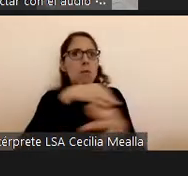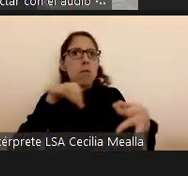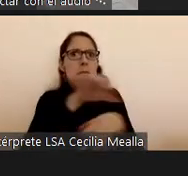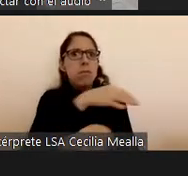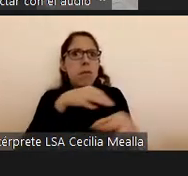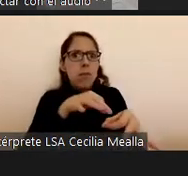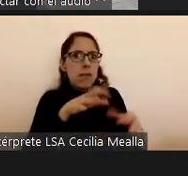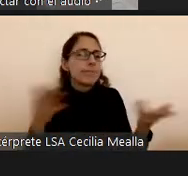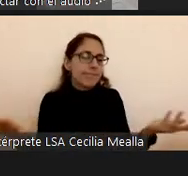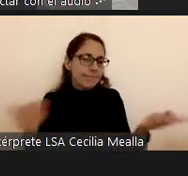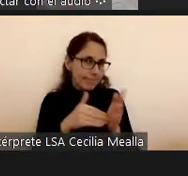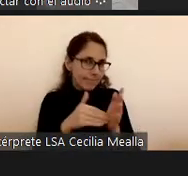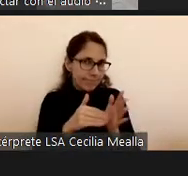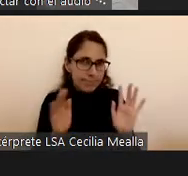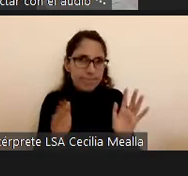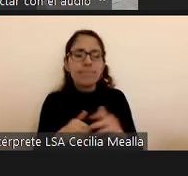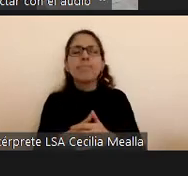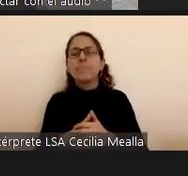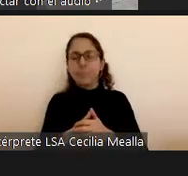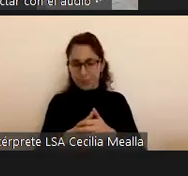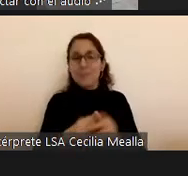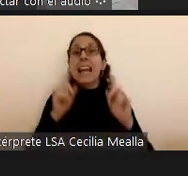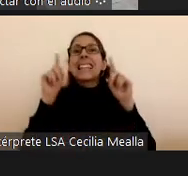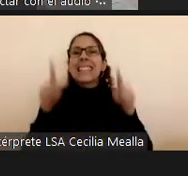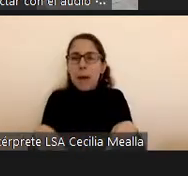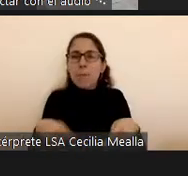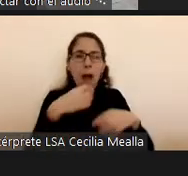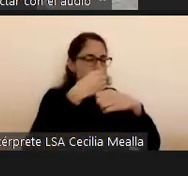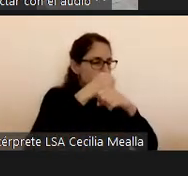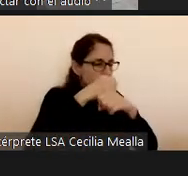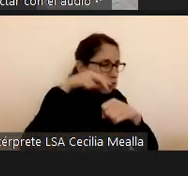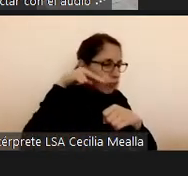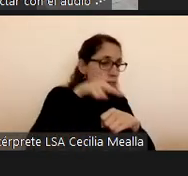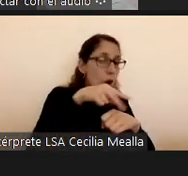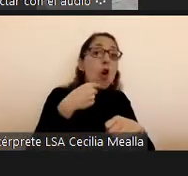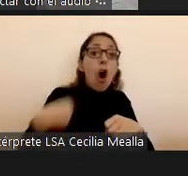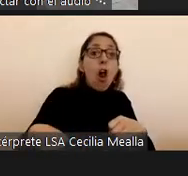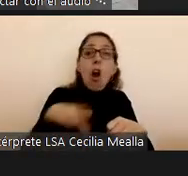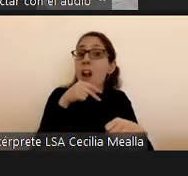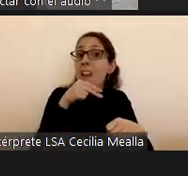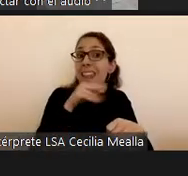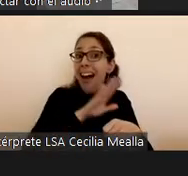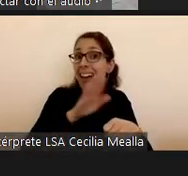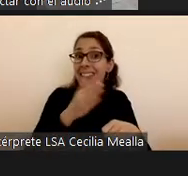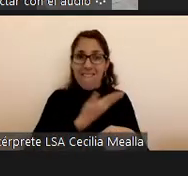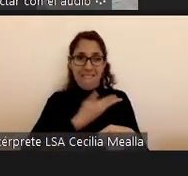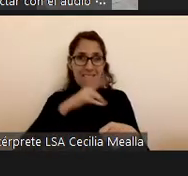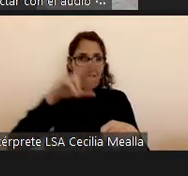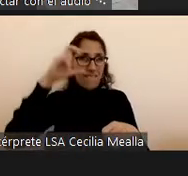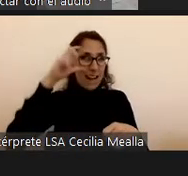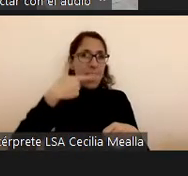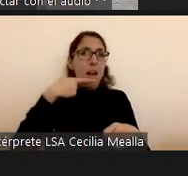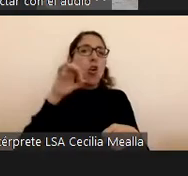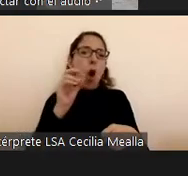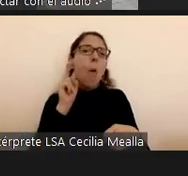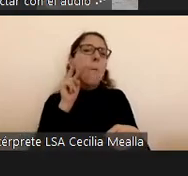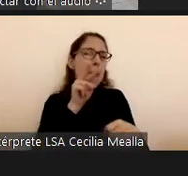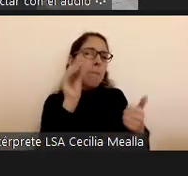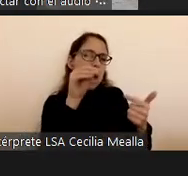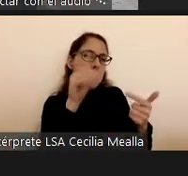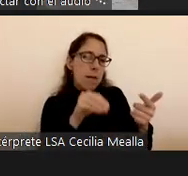otras cosas que se pueden visualizar en fresco, así que lo van a tener que buscar y completar la pregunta. Después